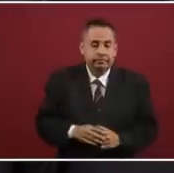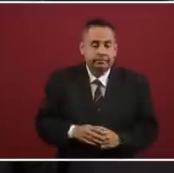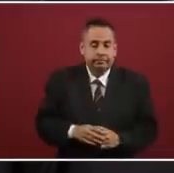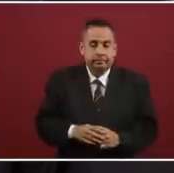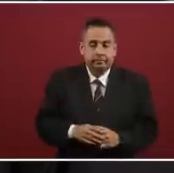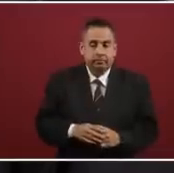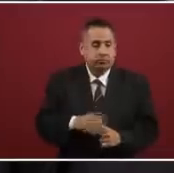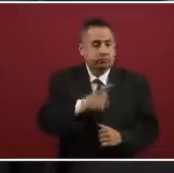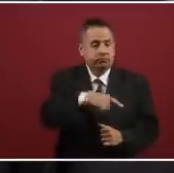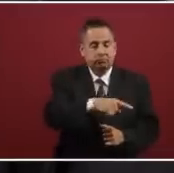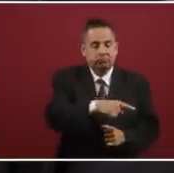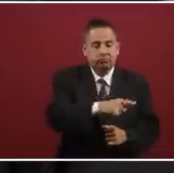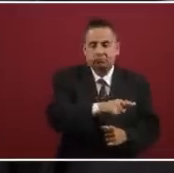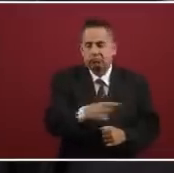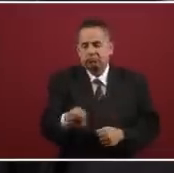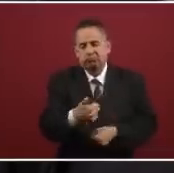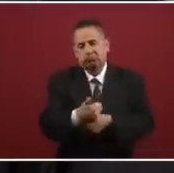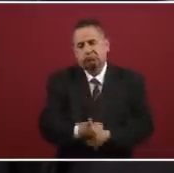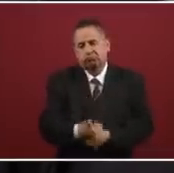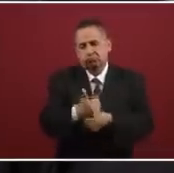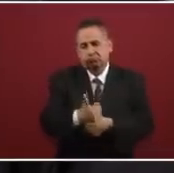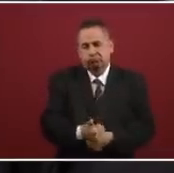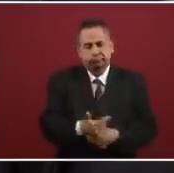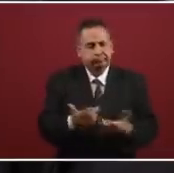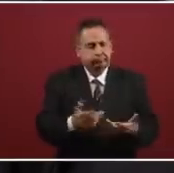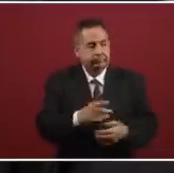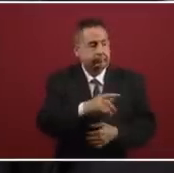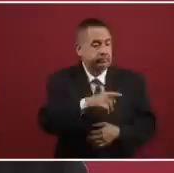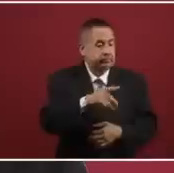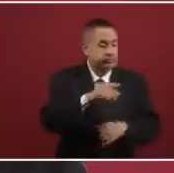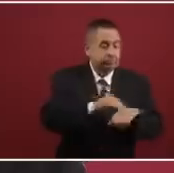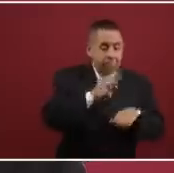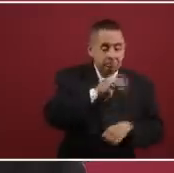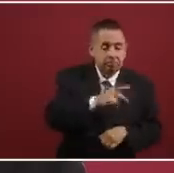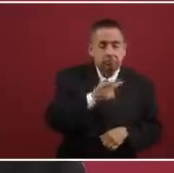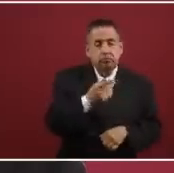hacen sufrir mucho a sus mamás,